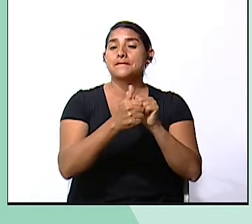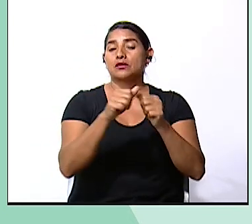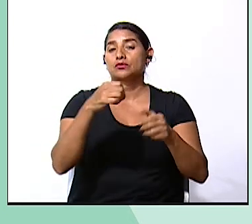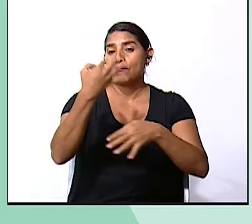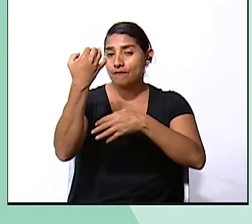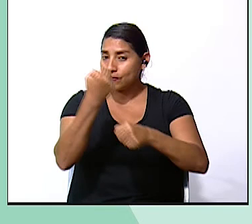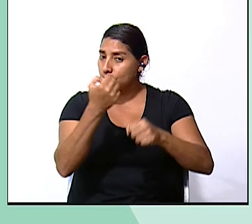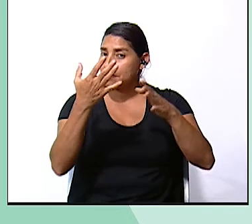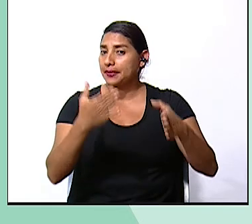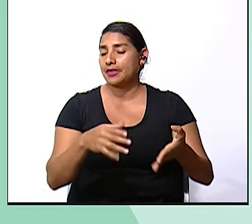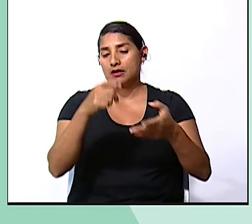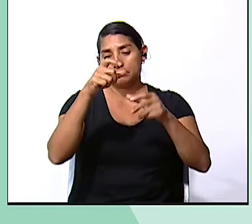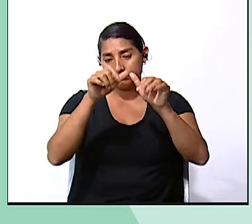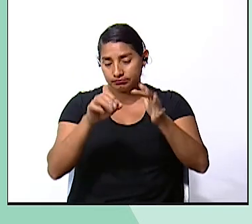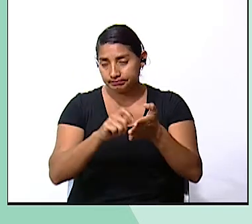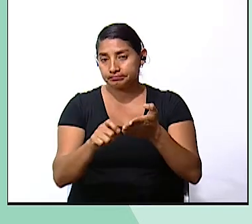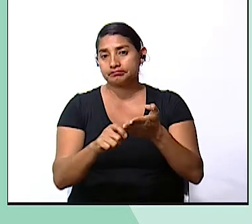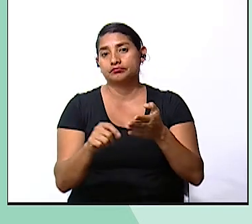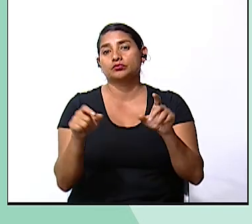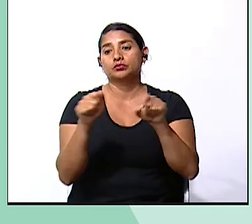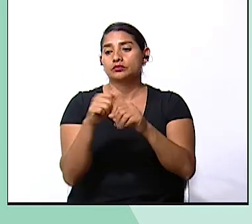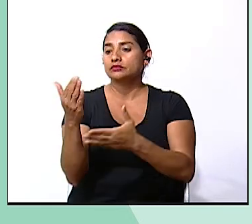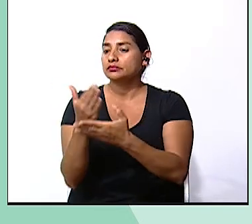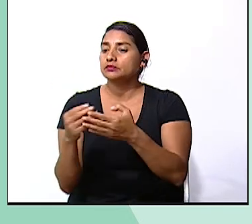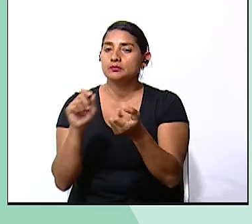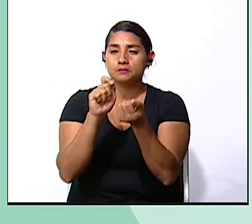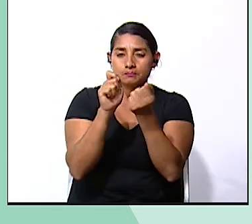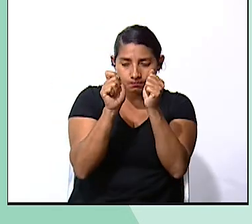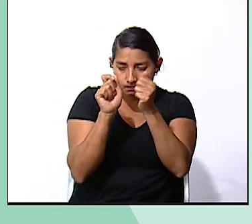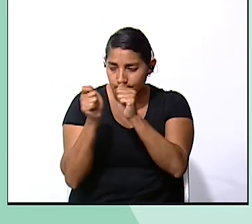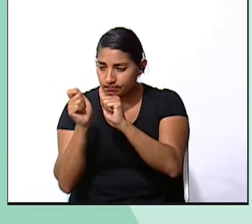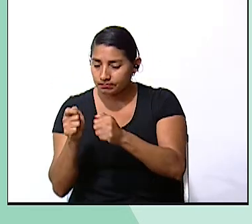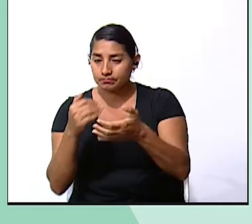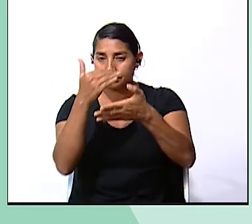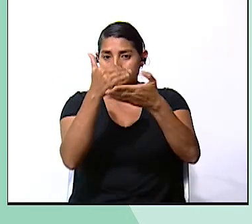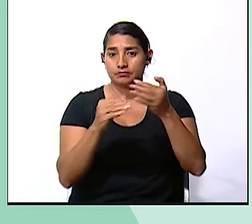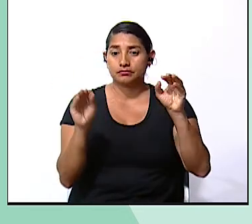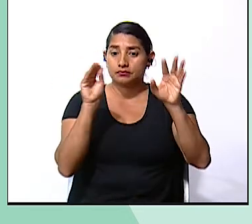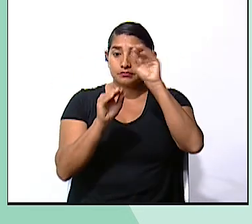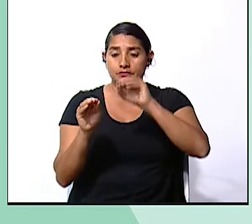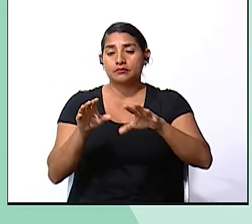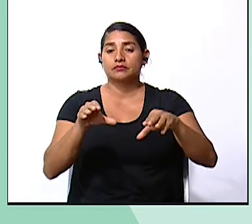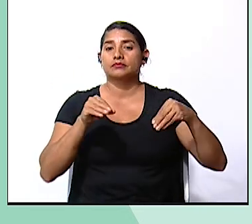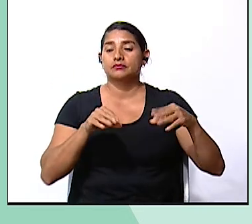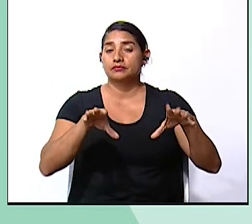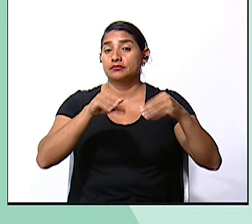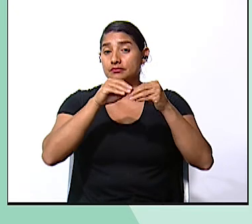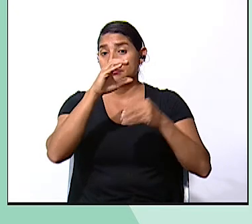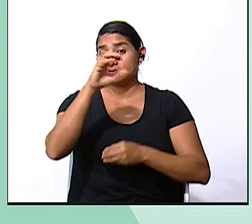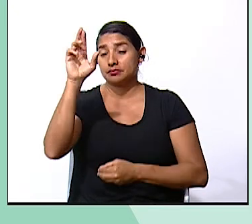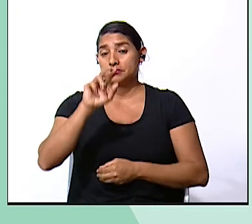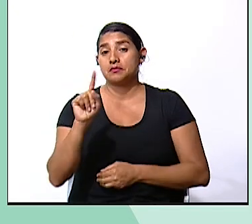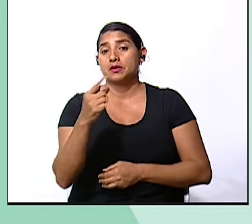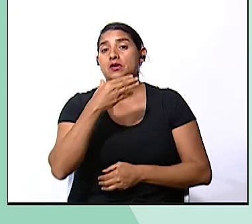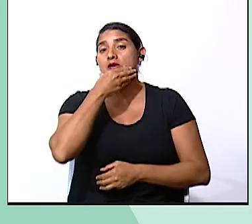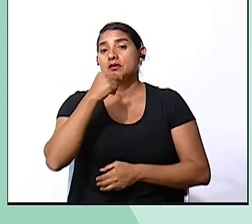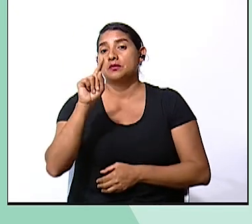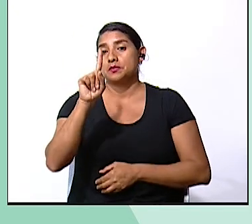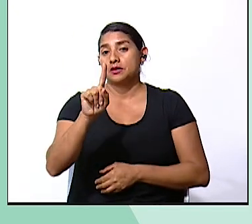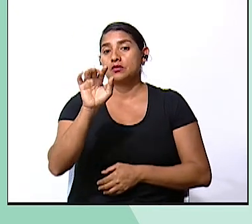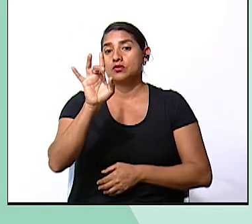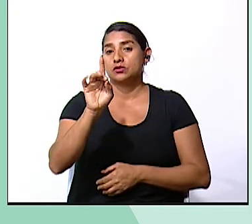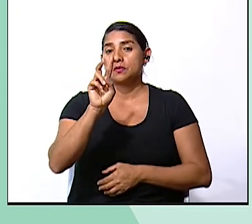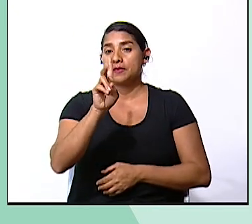fundamental que, con algunas modificaciones, fue adoptado en Costa Rica el 1 de diciembre de